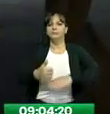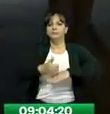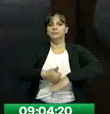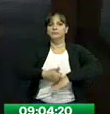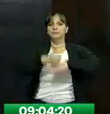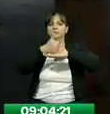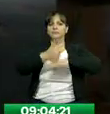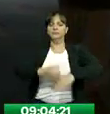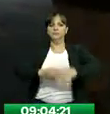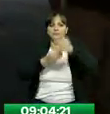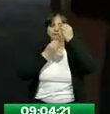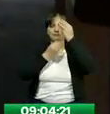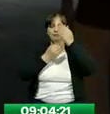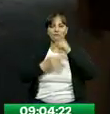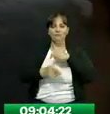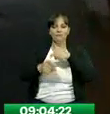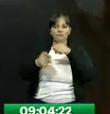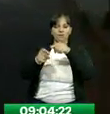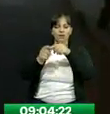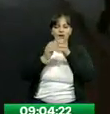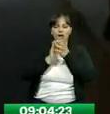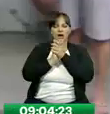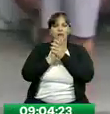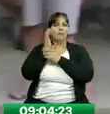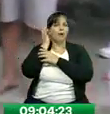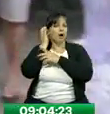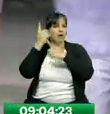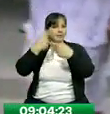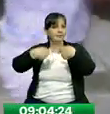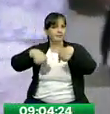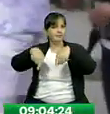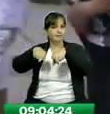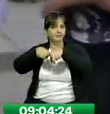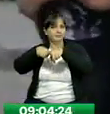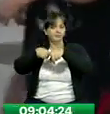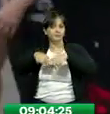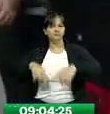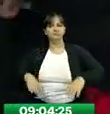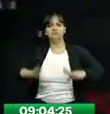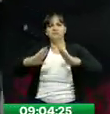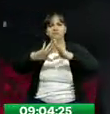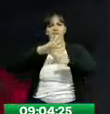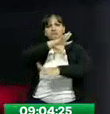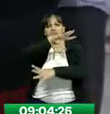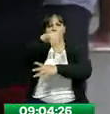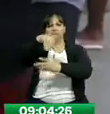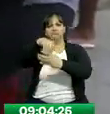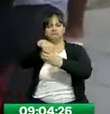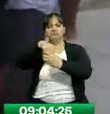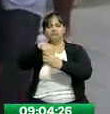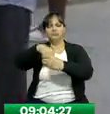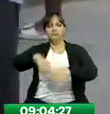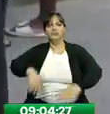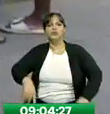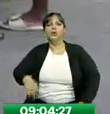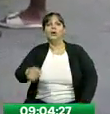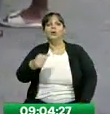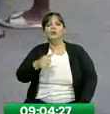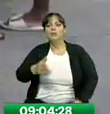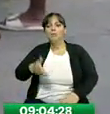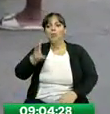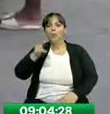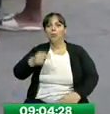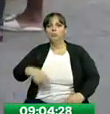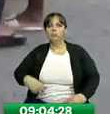de seguridad el fallecido con su conviviente habían ingresado a su hogar ahí encontró la muerte este